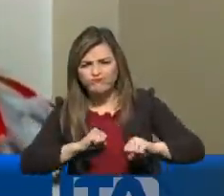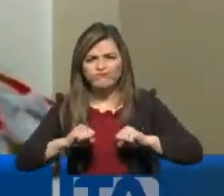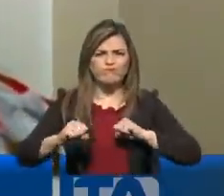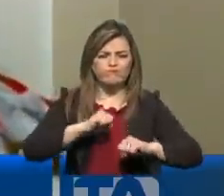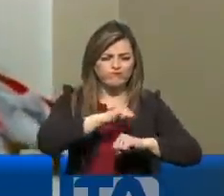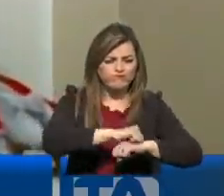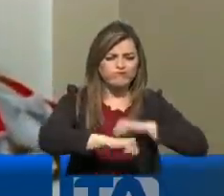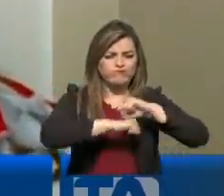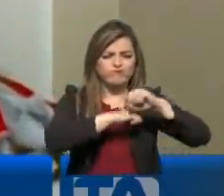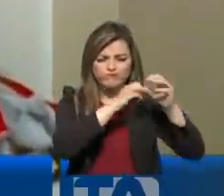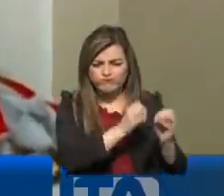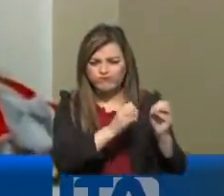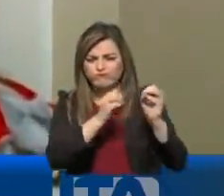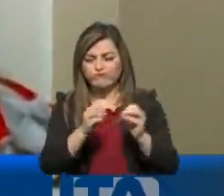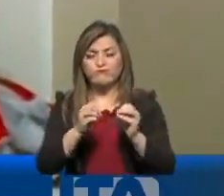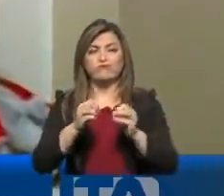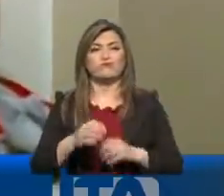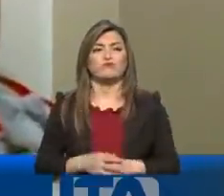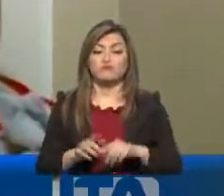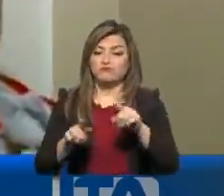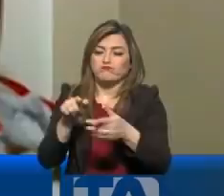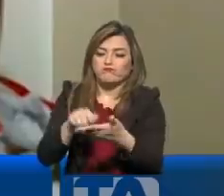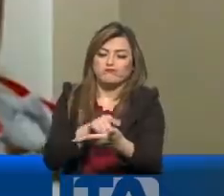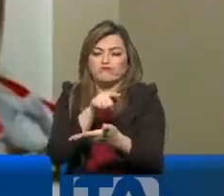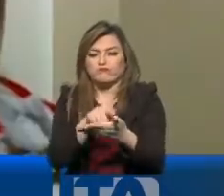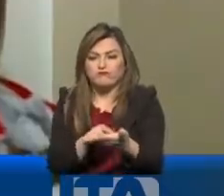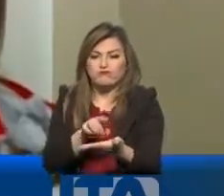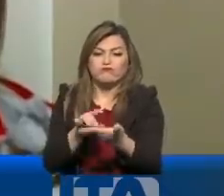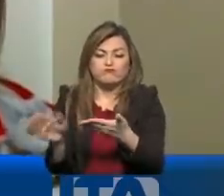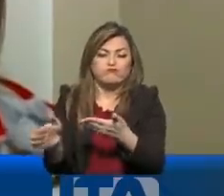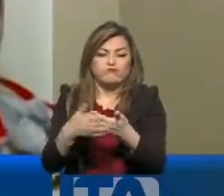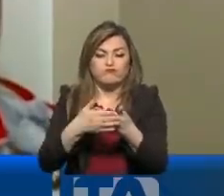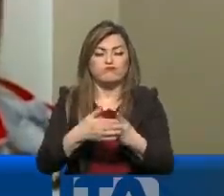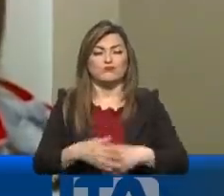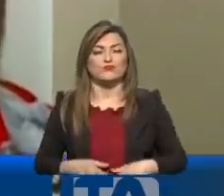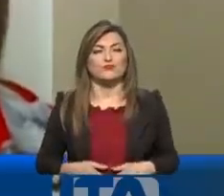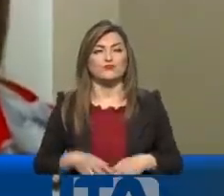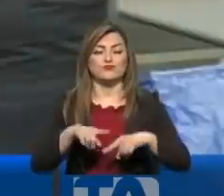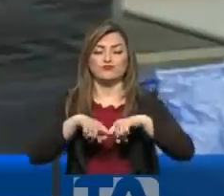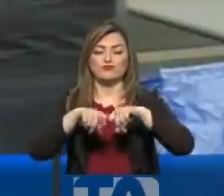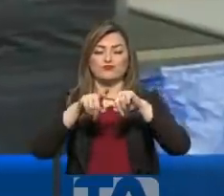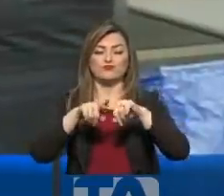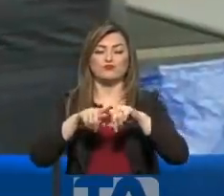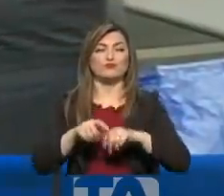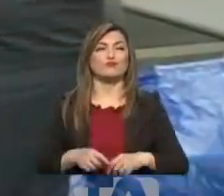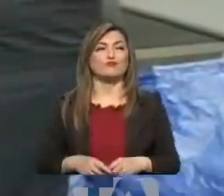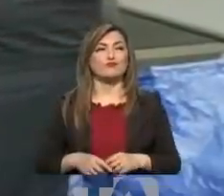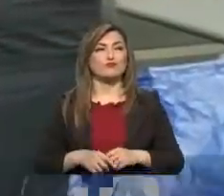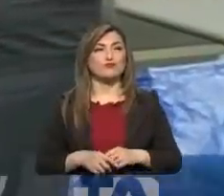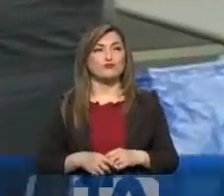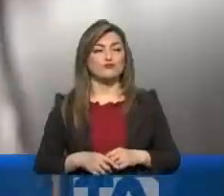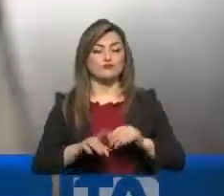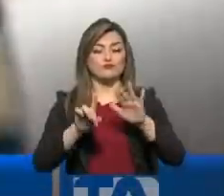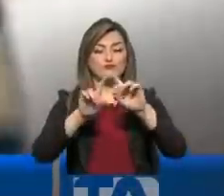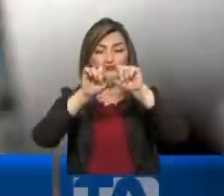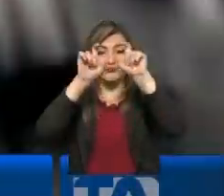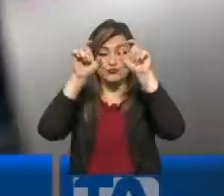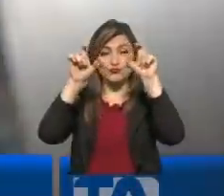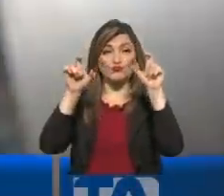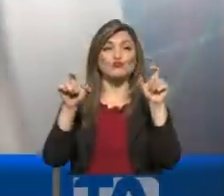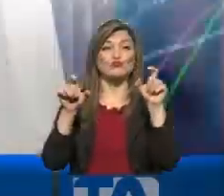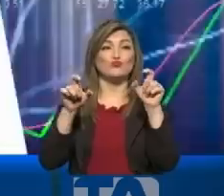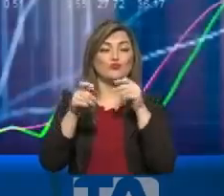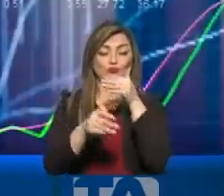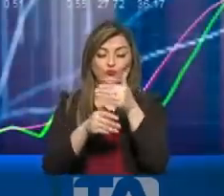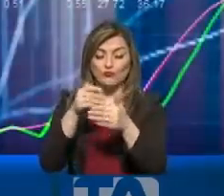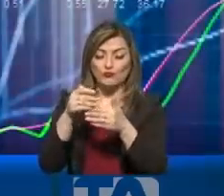absorberlas, en todo caso, eliminarlas también. Y ya depende mucho de los liquidadores. Además, 6 empresas continúan en